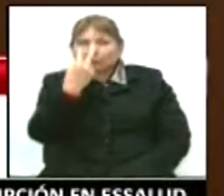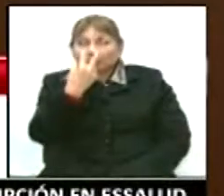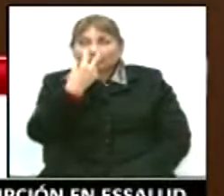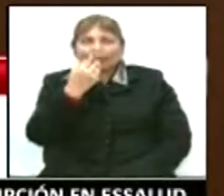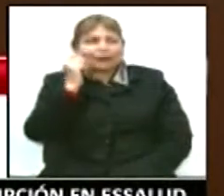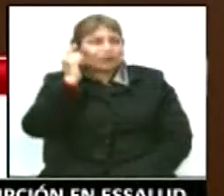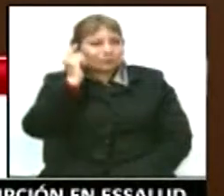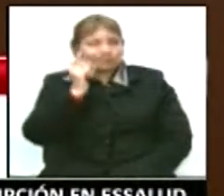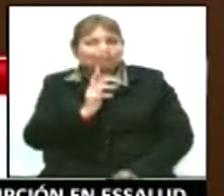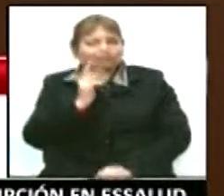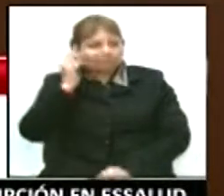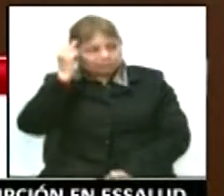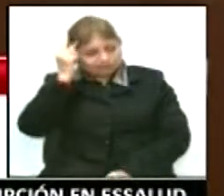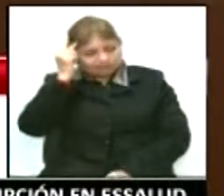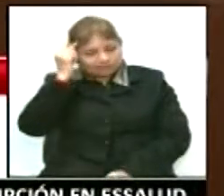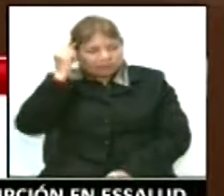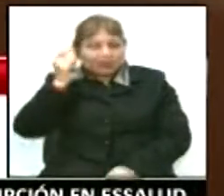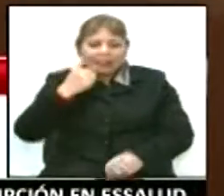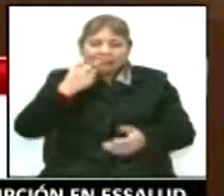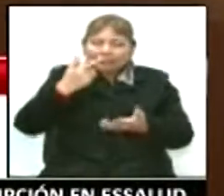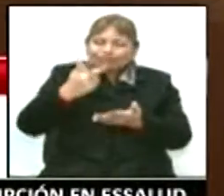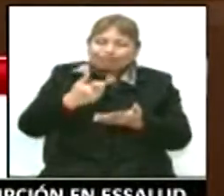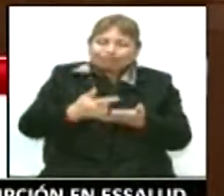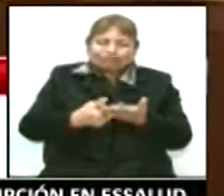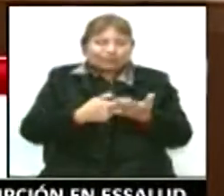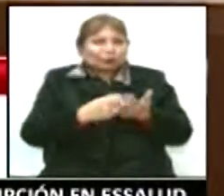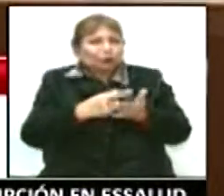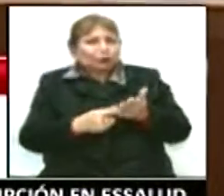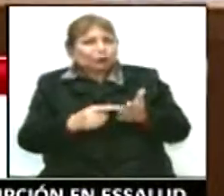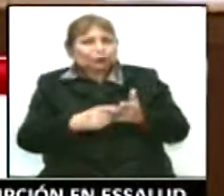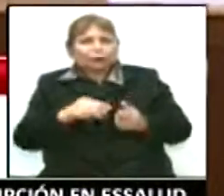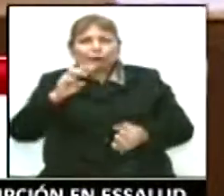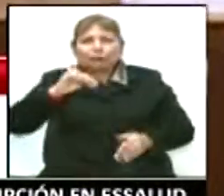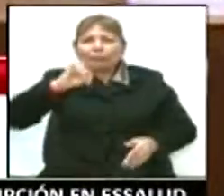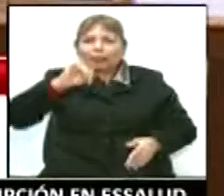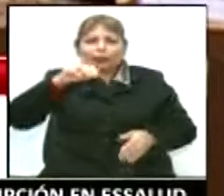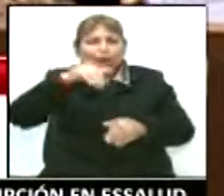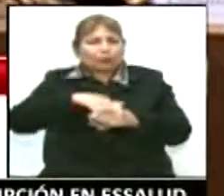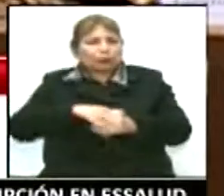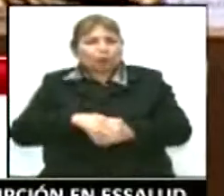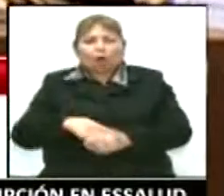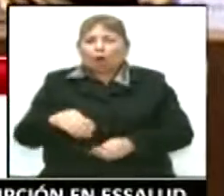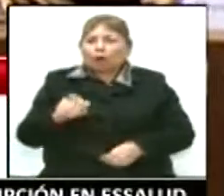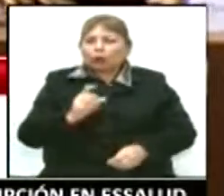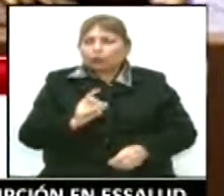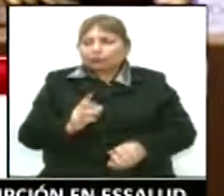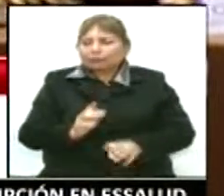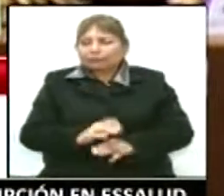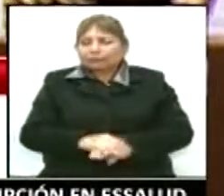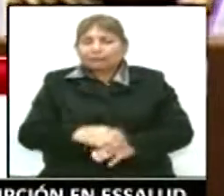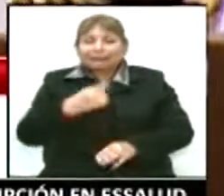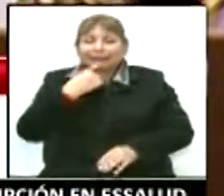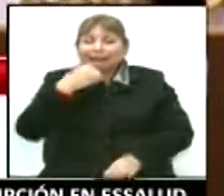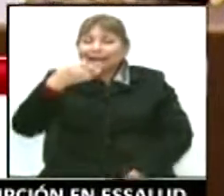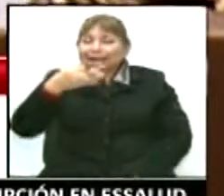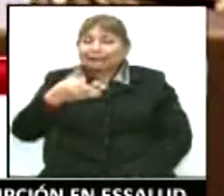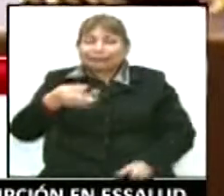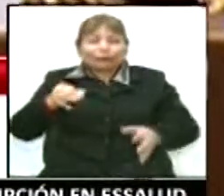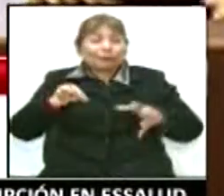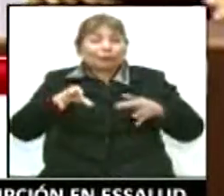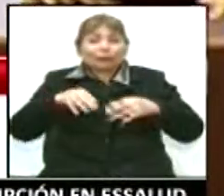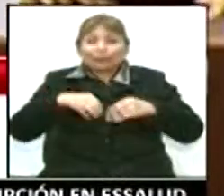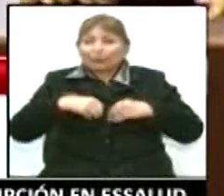e incluso cuestionan que el día miércoles que se votó, ¿no? Si bien es cierto, no se aprobó